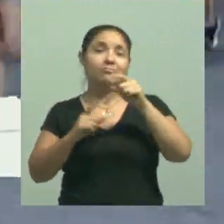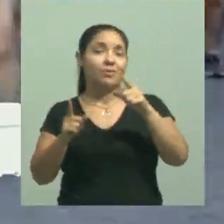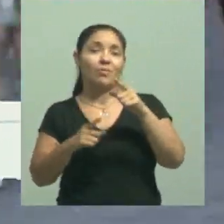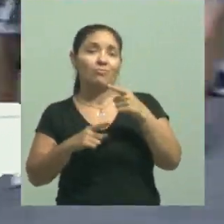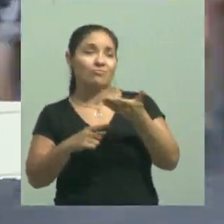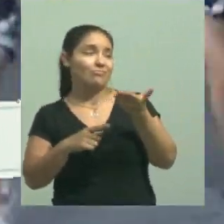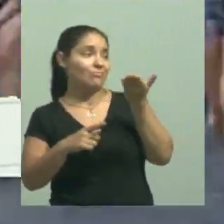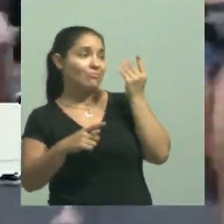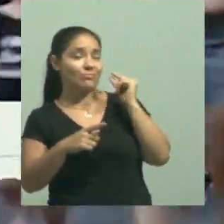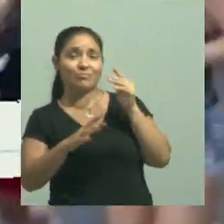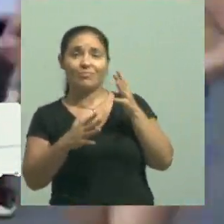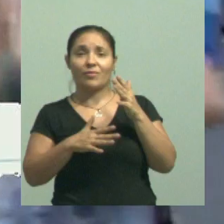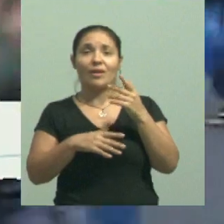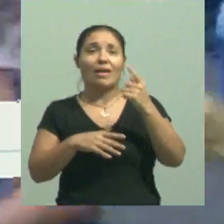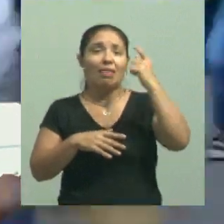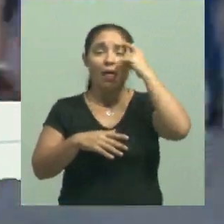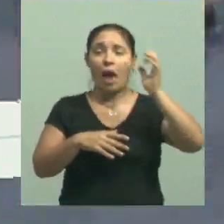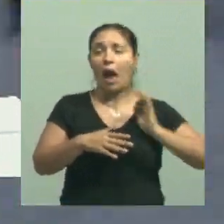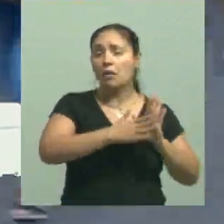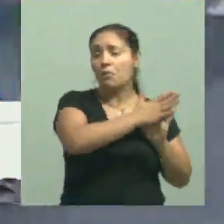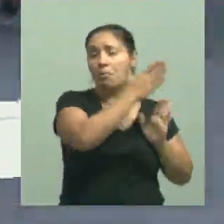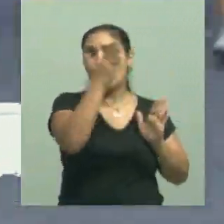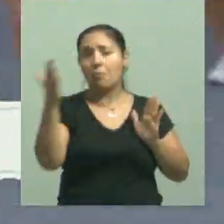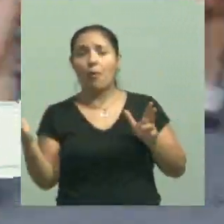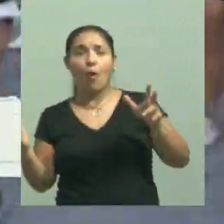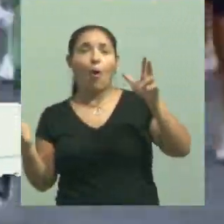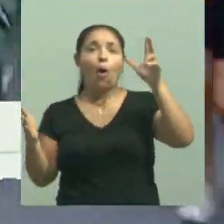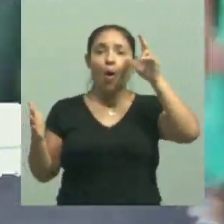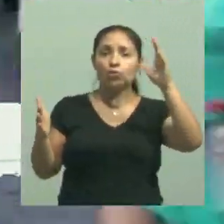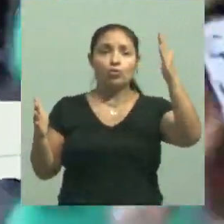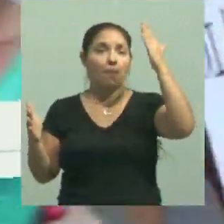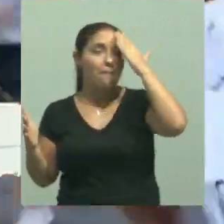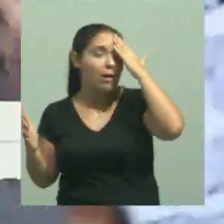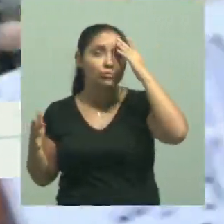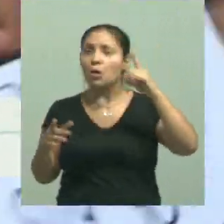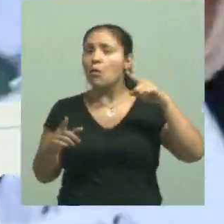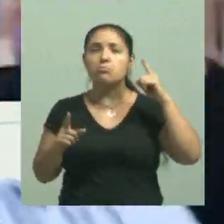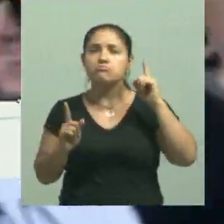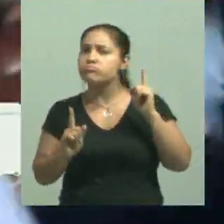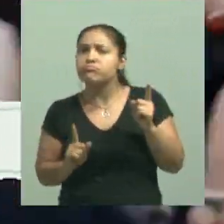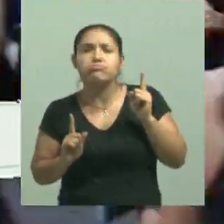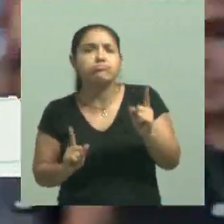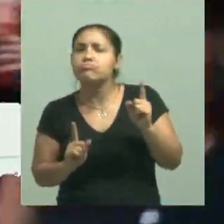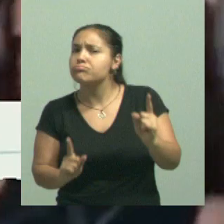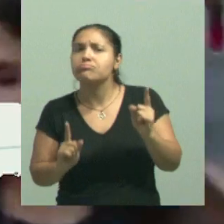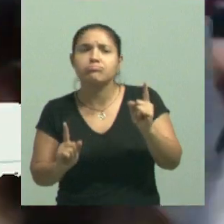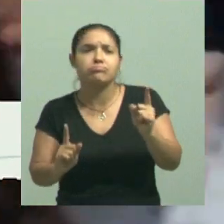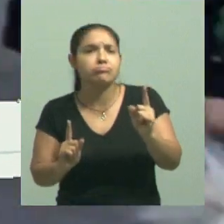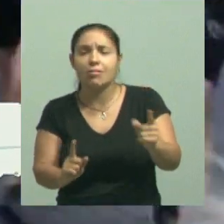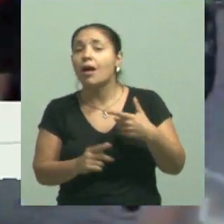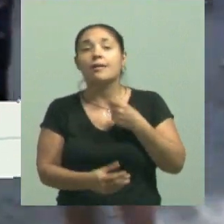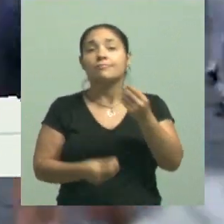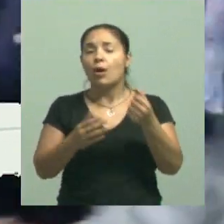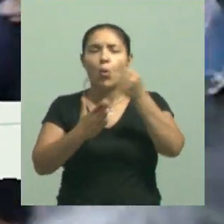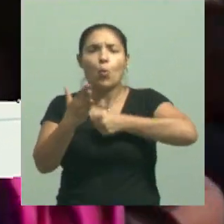te diría cuánto, una década, los 8M están recuperando la tradición de su inicio, que es esta tradición